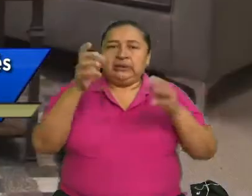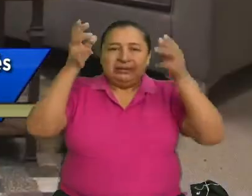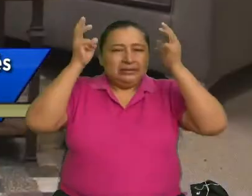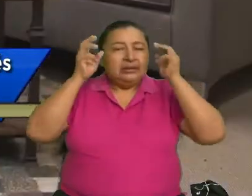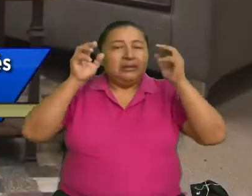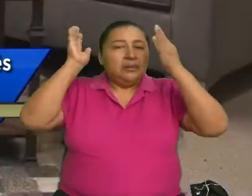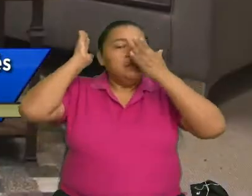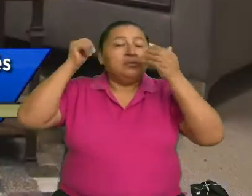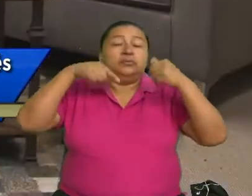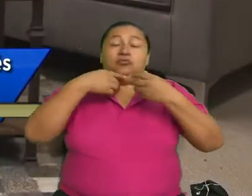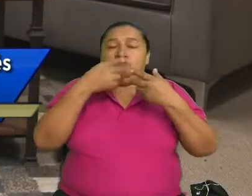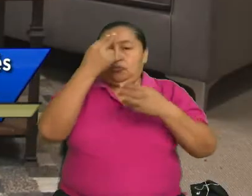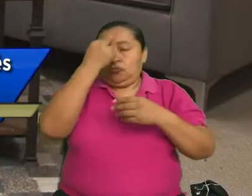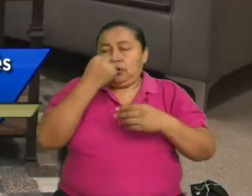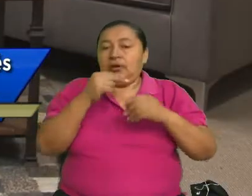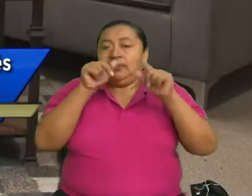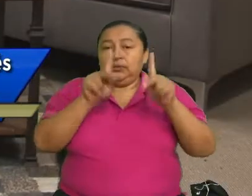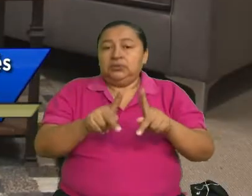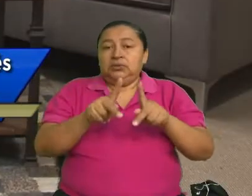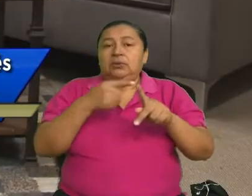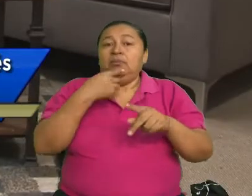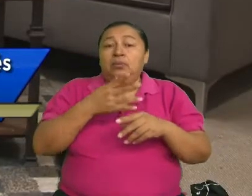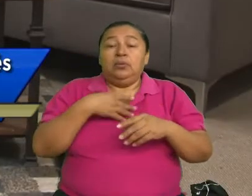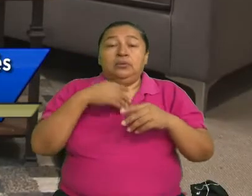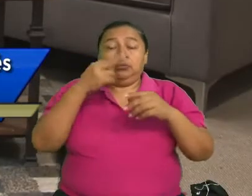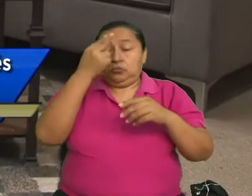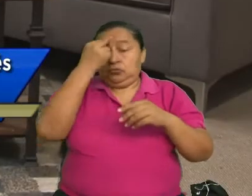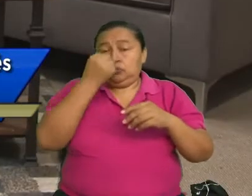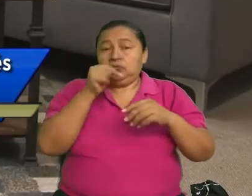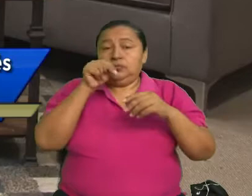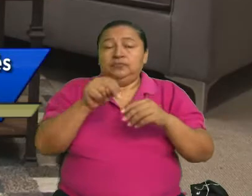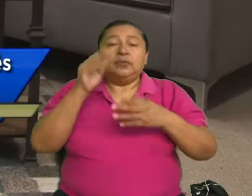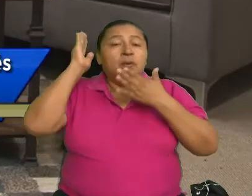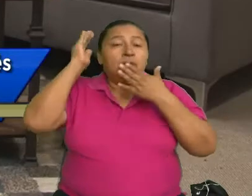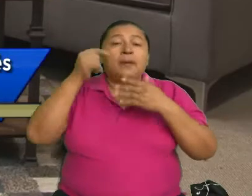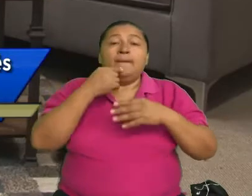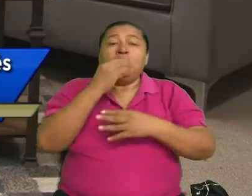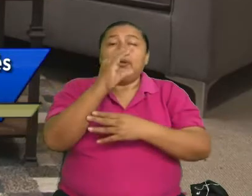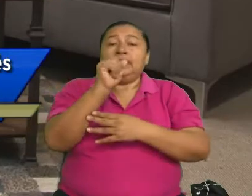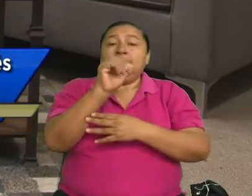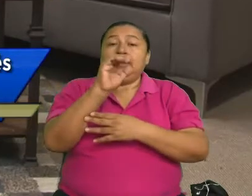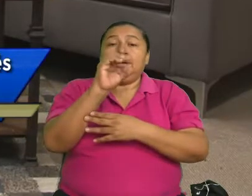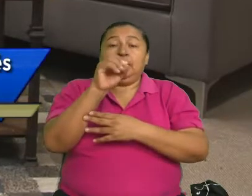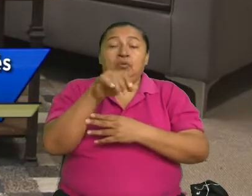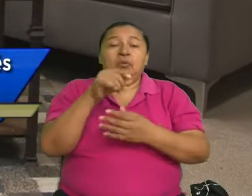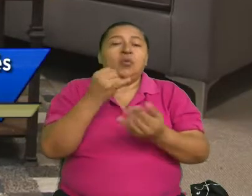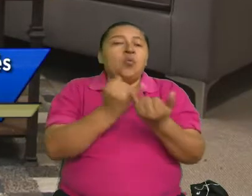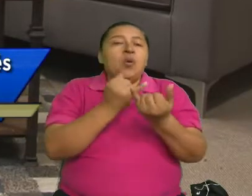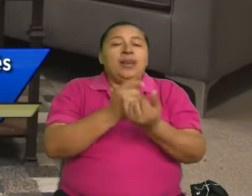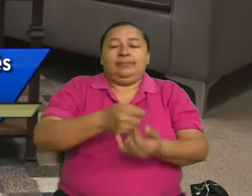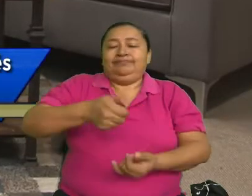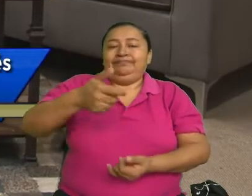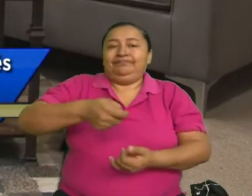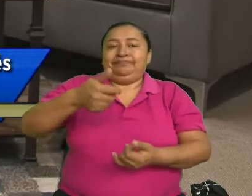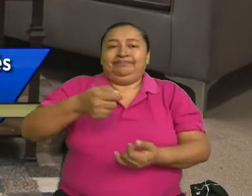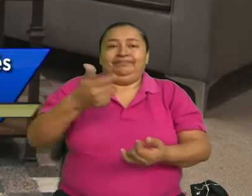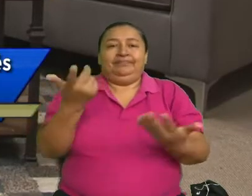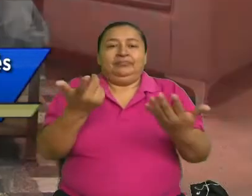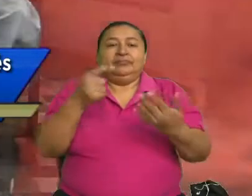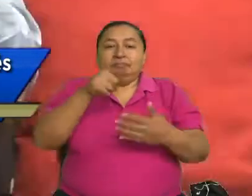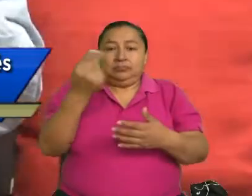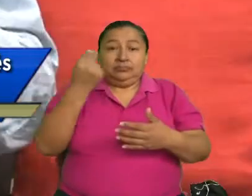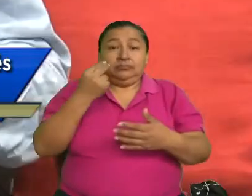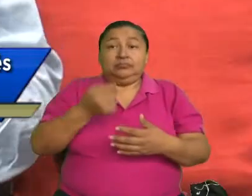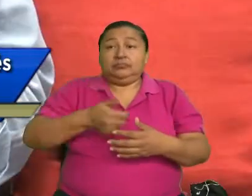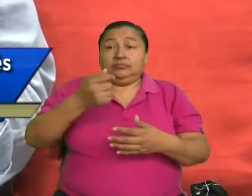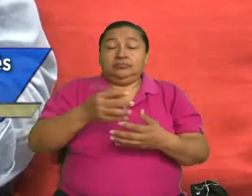De nobleza indígena. De nobleza, porque el de nobleza indígena. Porque el cacao era moneda vegetal. Entonces comercializaba con la moneda y quien tenía